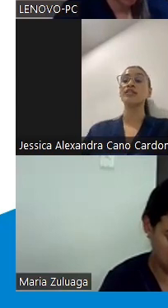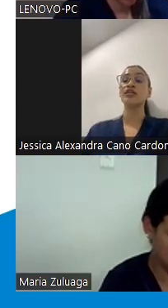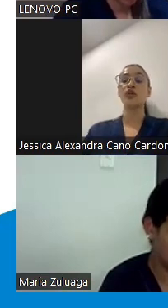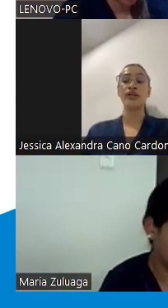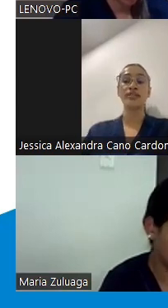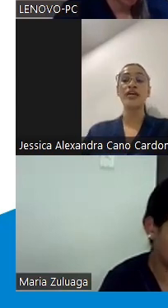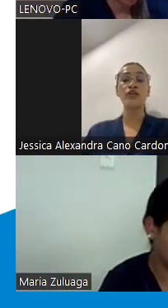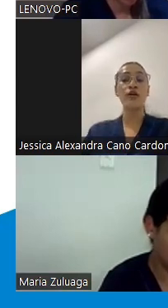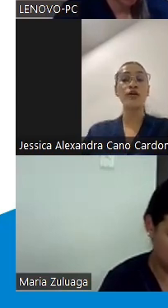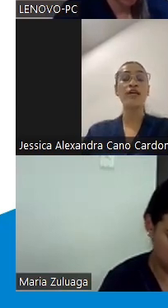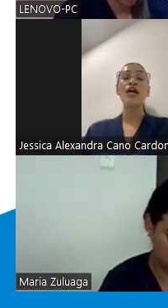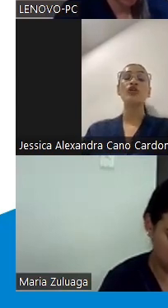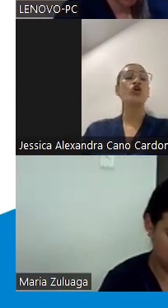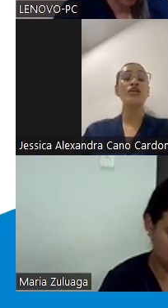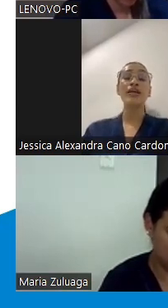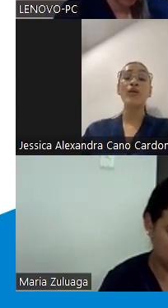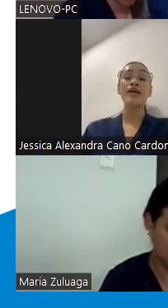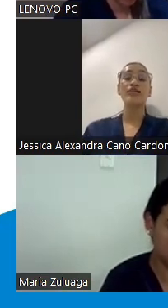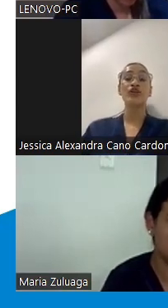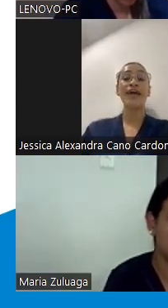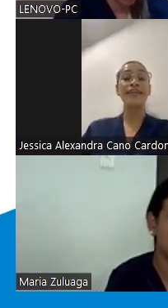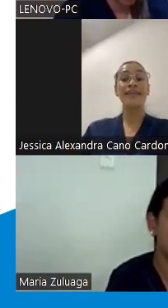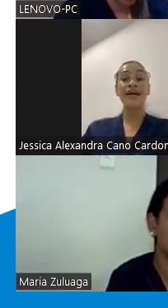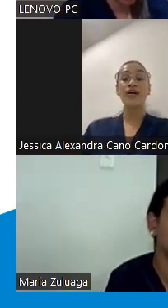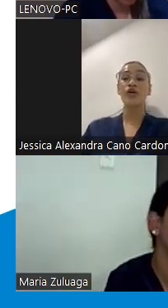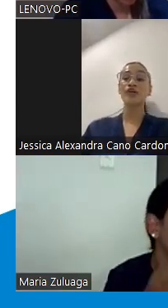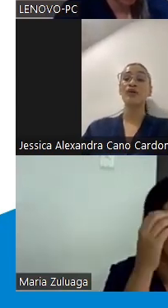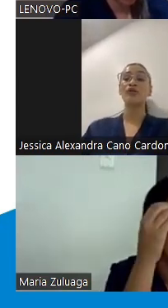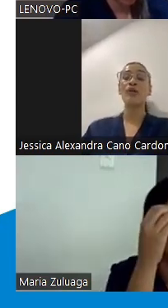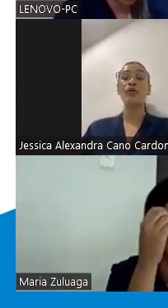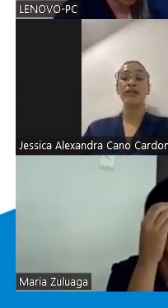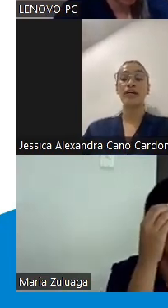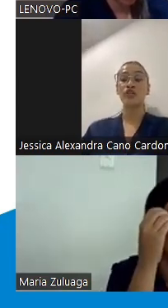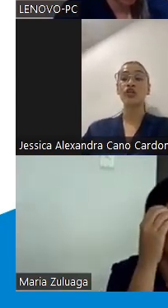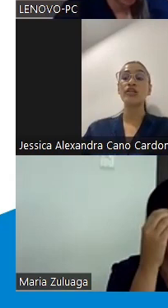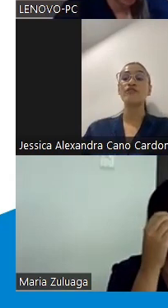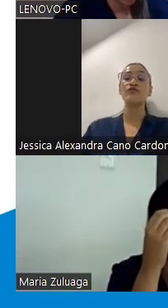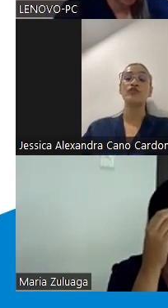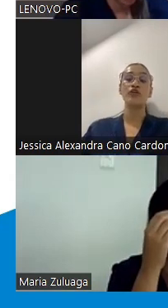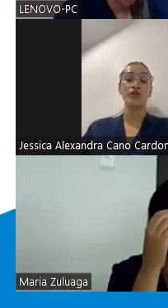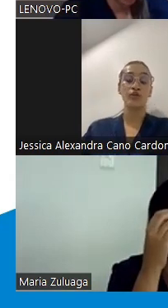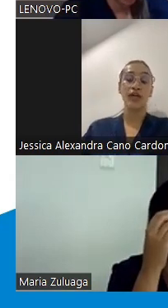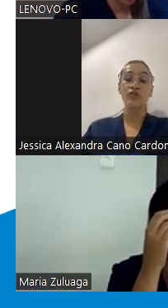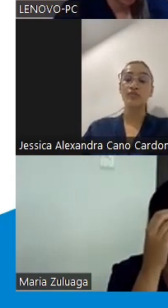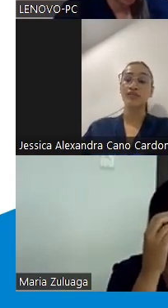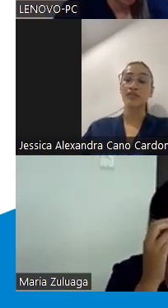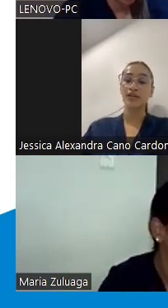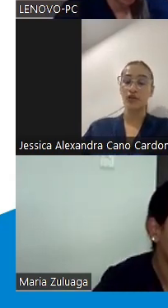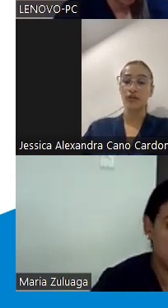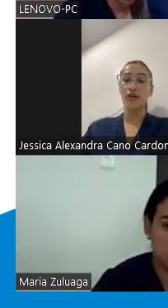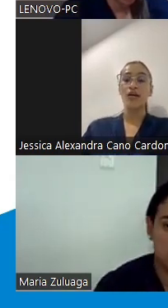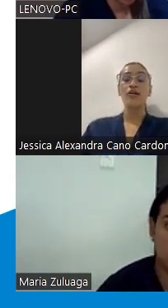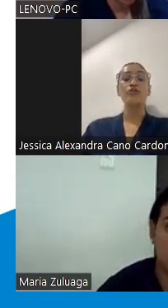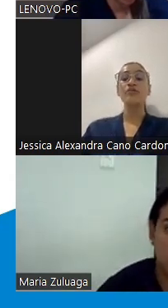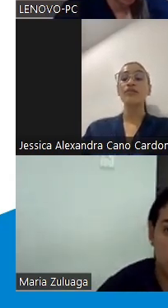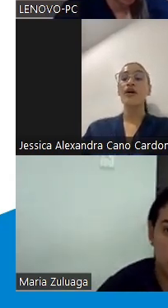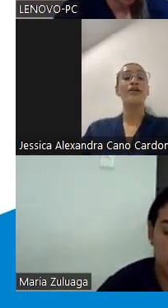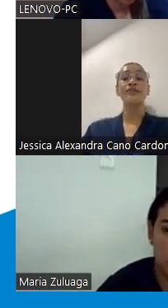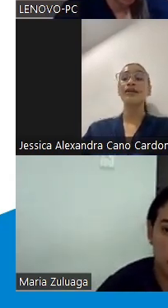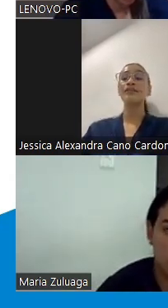auspiciadores, directores y editores, todos tienen la obligación ética con respecto a la publicación y difusión de los resultados de investigación.